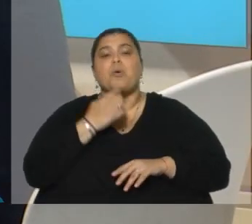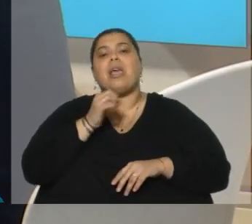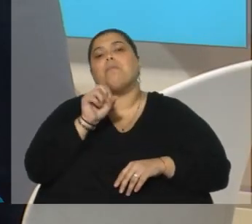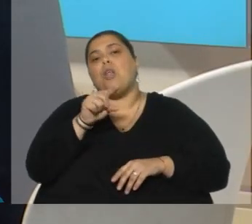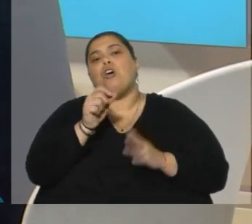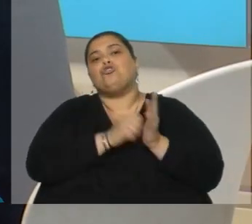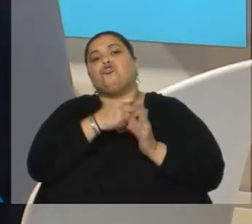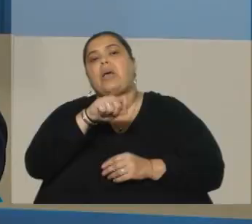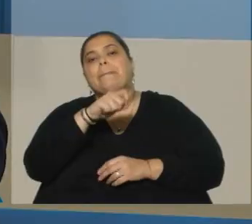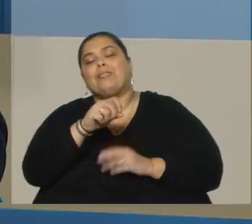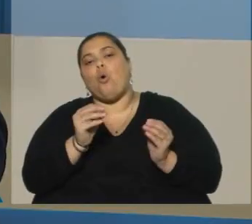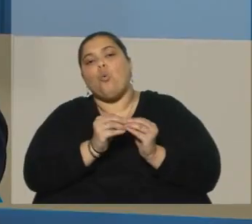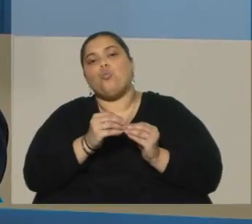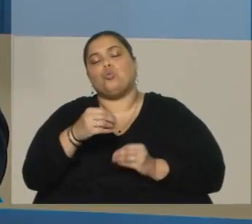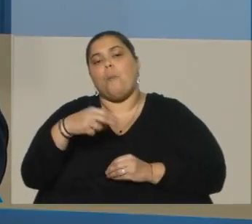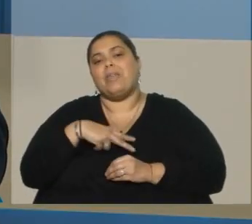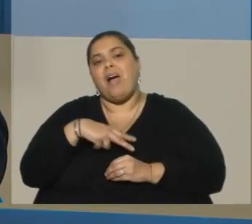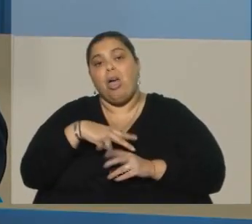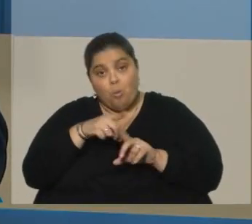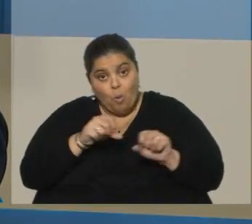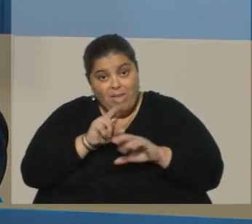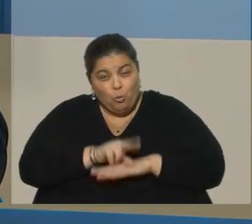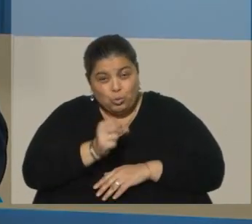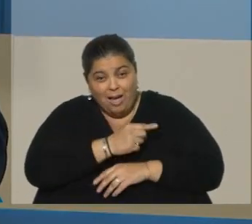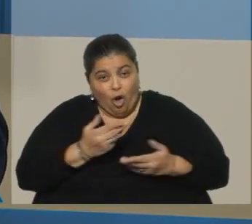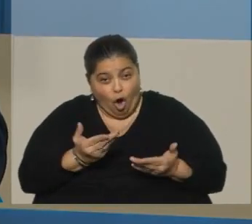cemento con privado, algo, ¿lo pueden usar? ¿Sirve?